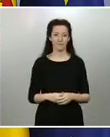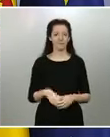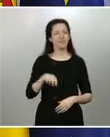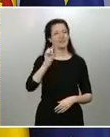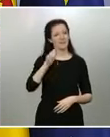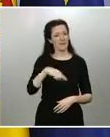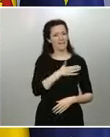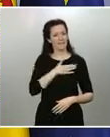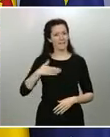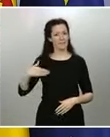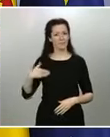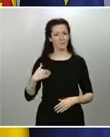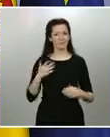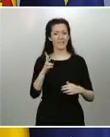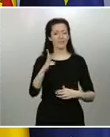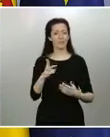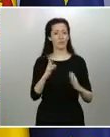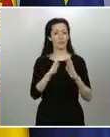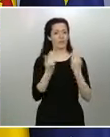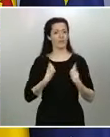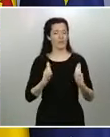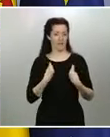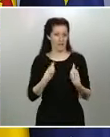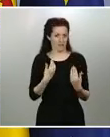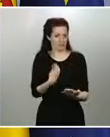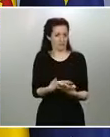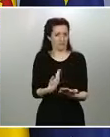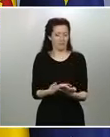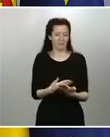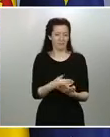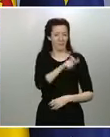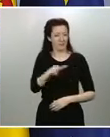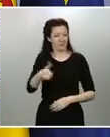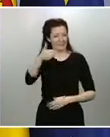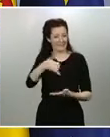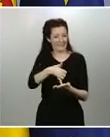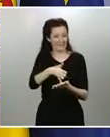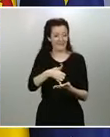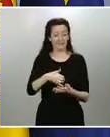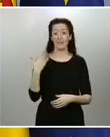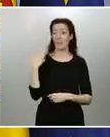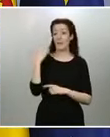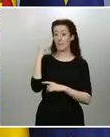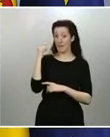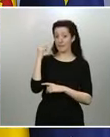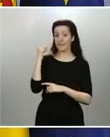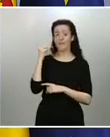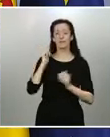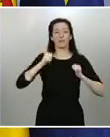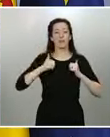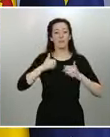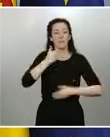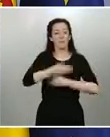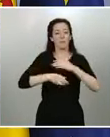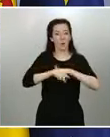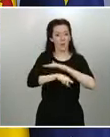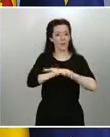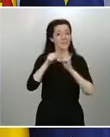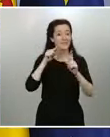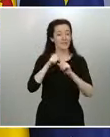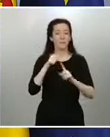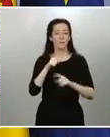más dificultades el viernes pusimos en marcha el proceso para el acceso a los préstamos avalados por el estado para el pago del